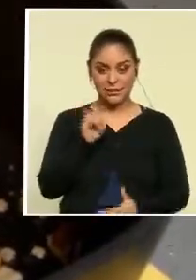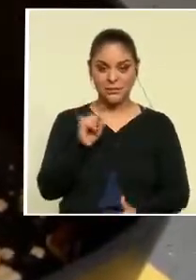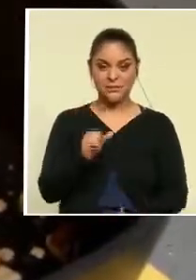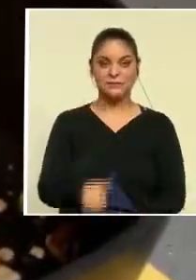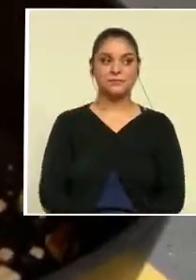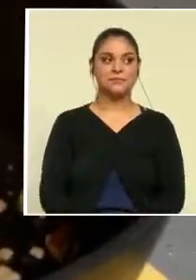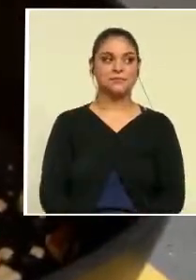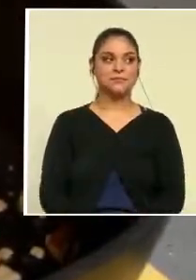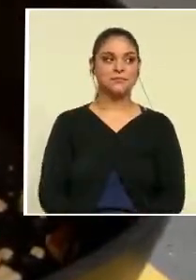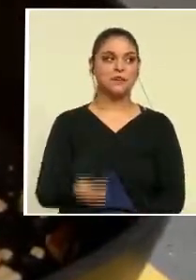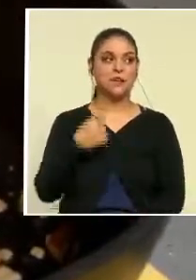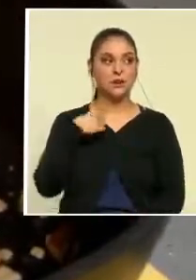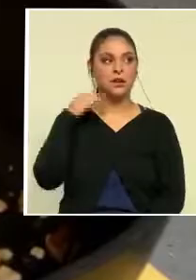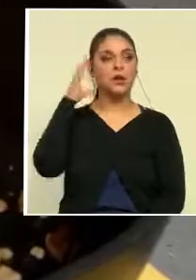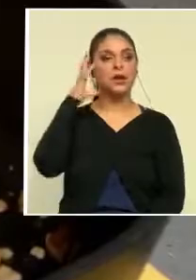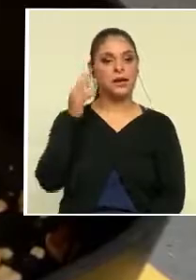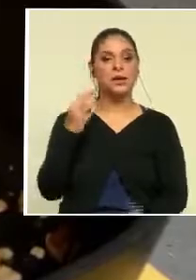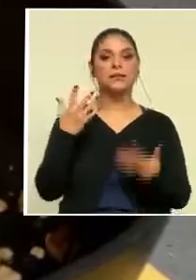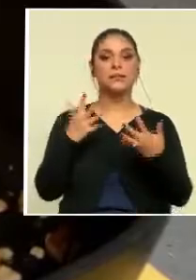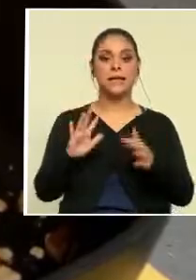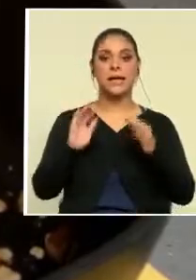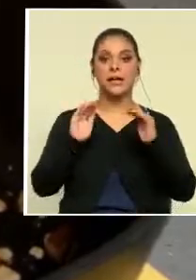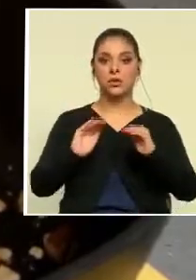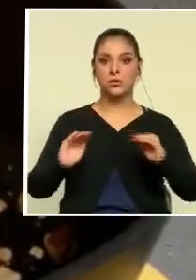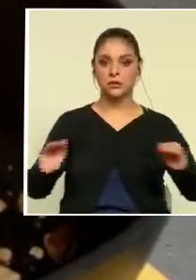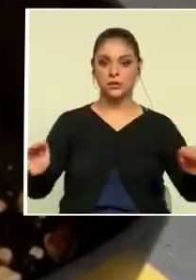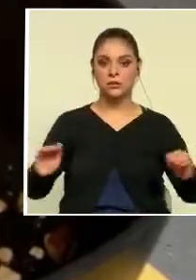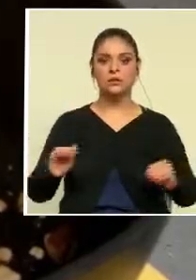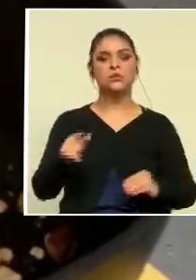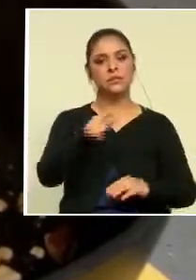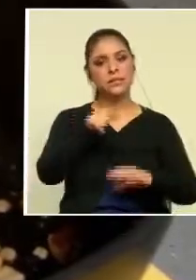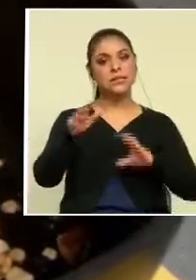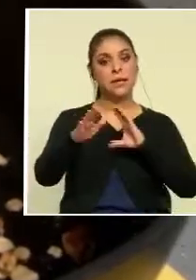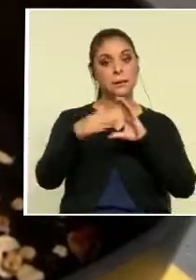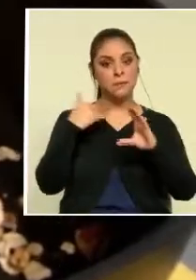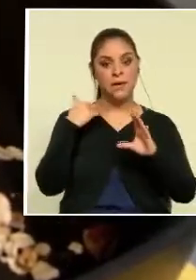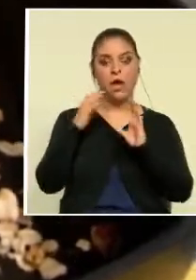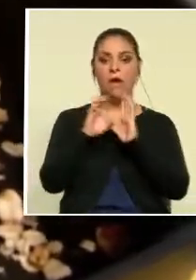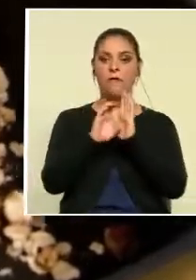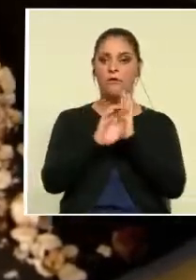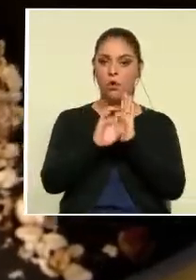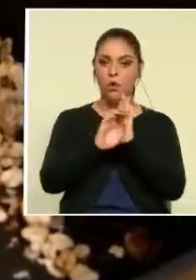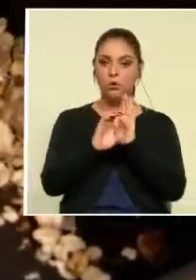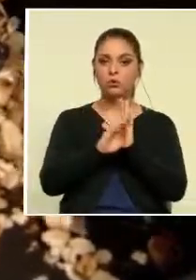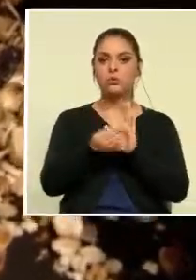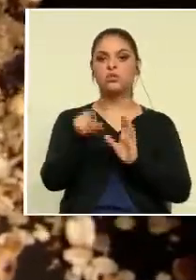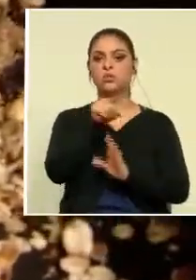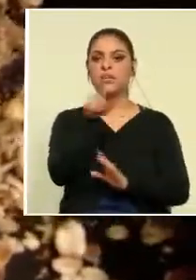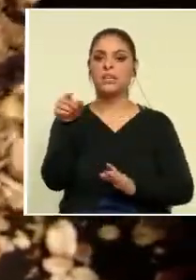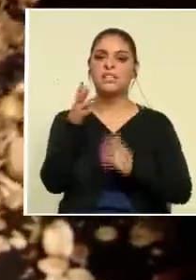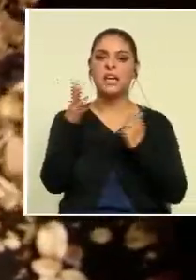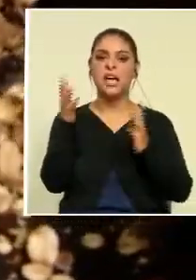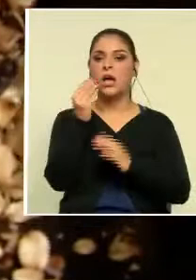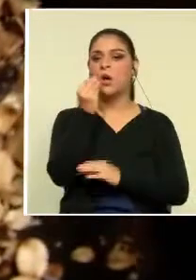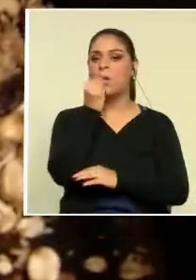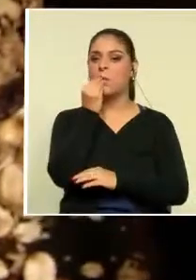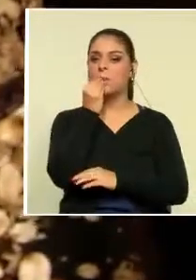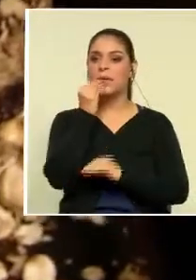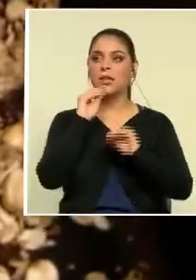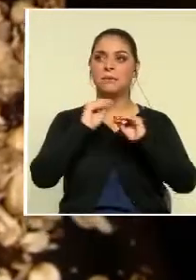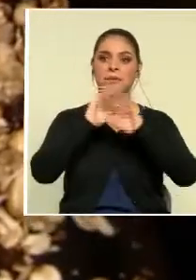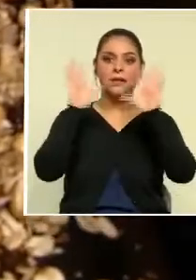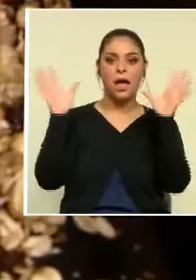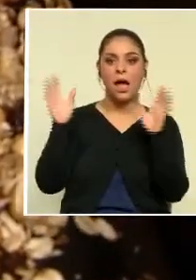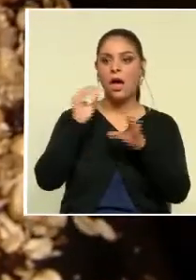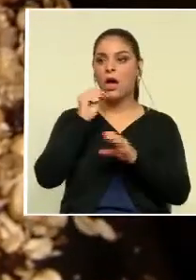yo creo que ya los niños y los niños porque nos envían una foto de lo que están merendando desayunando de